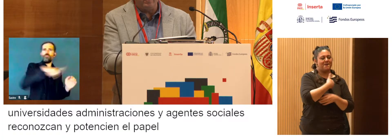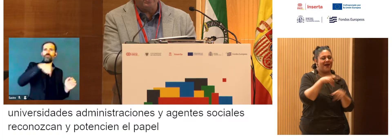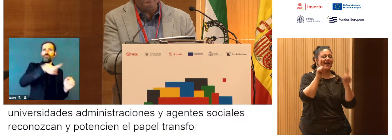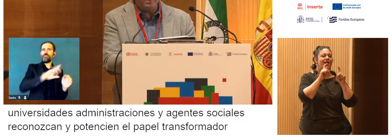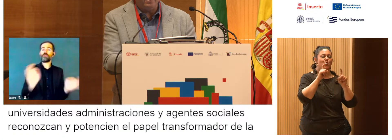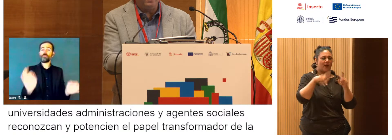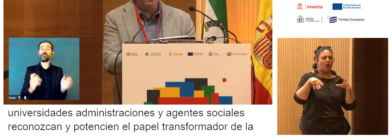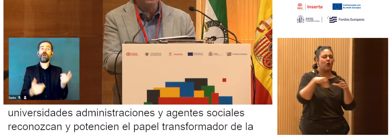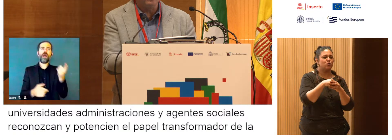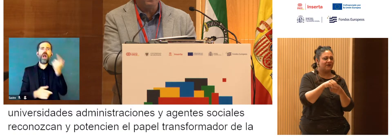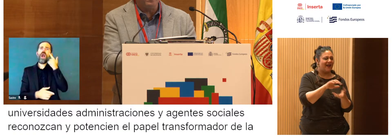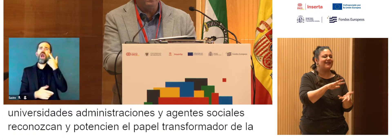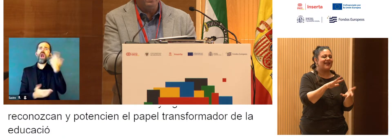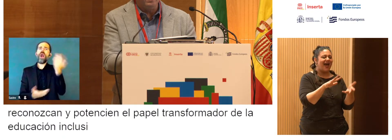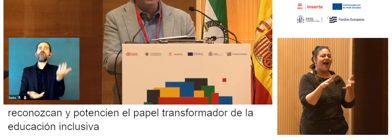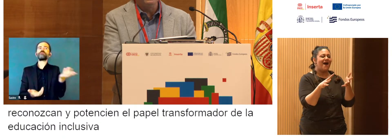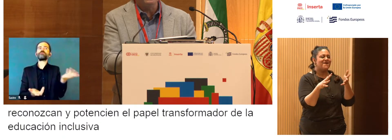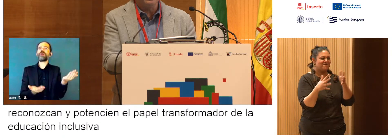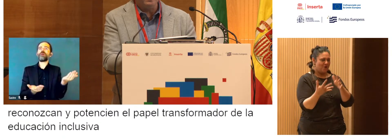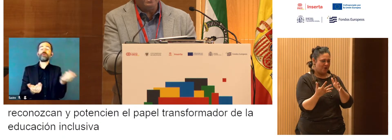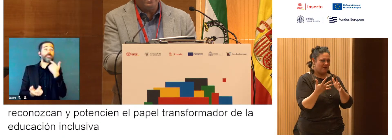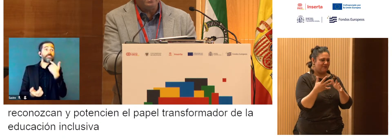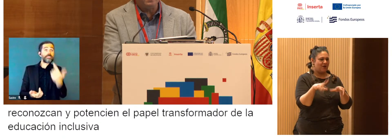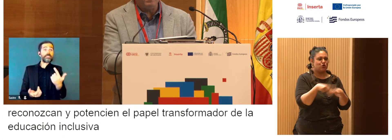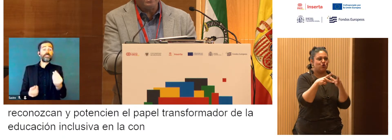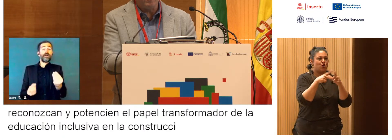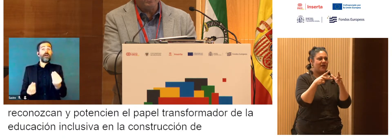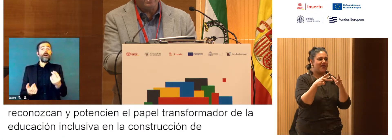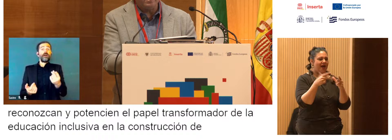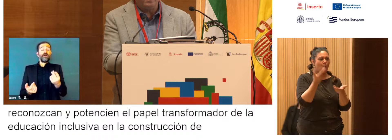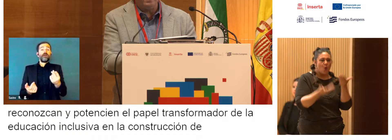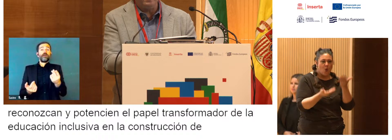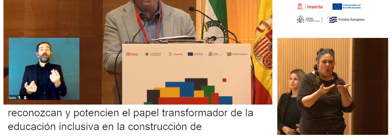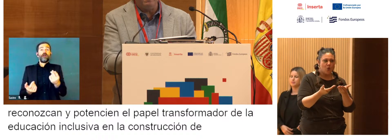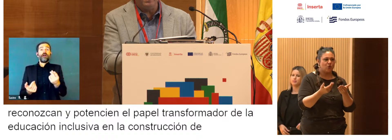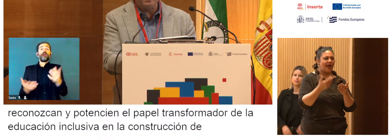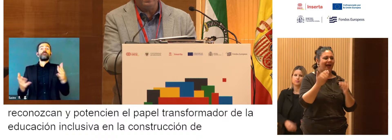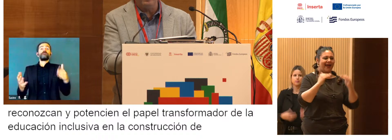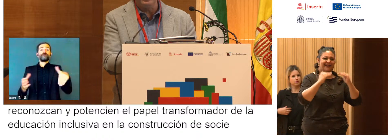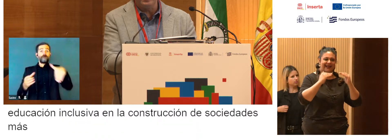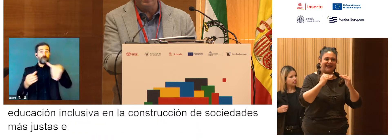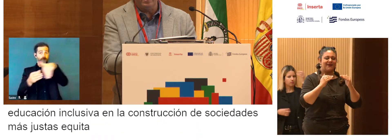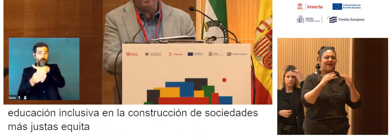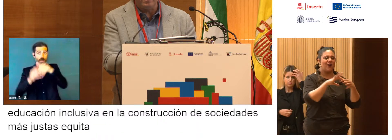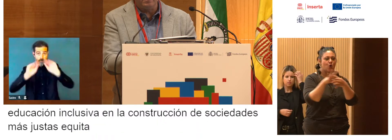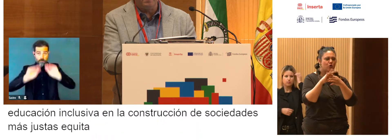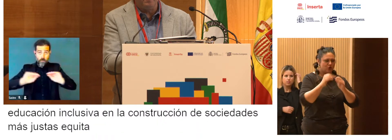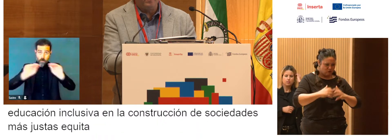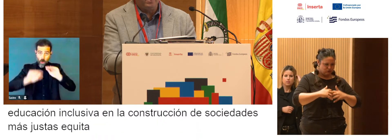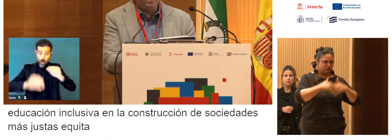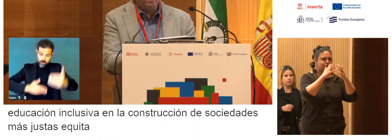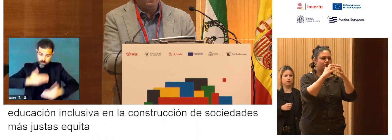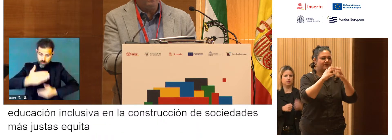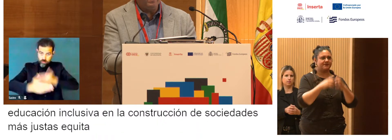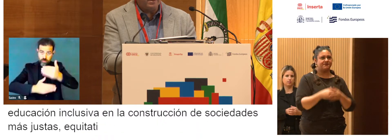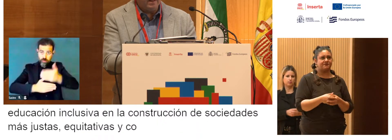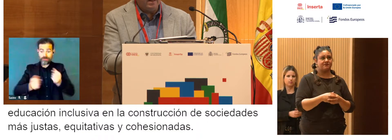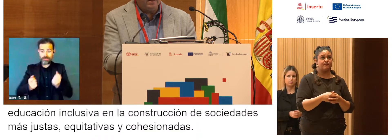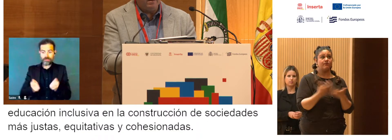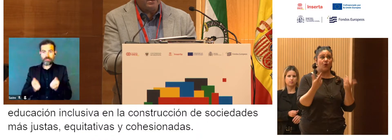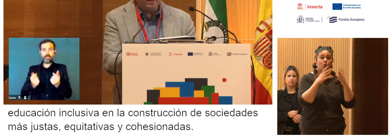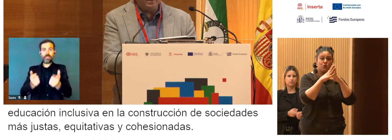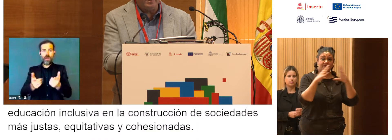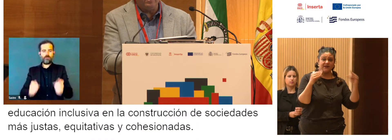educación inclusiva en la construcción de sociedades más justas, equitativas y cohesionadas. La